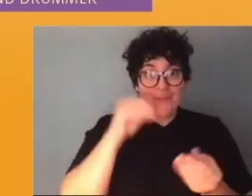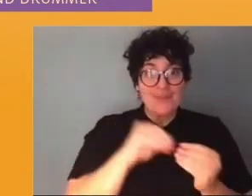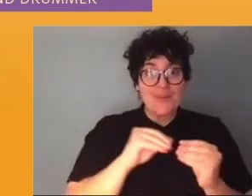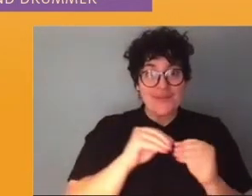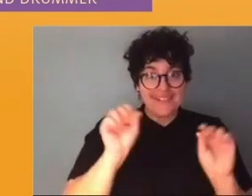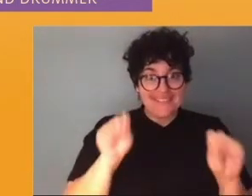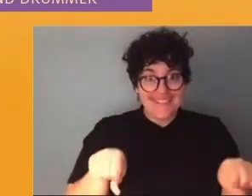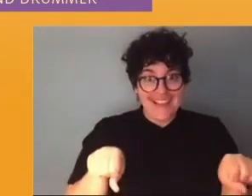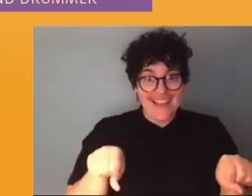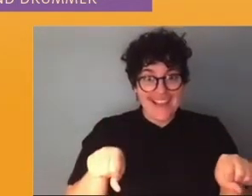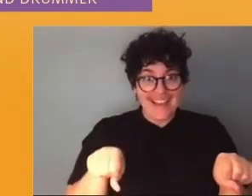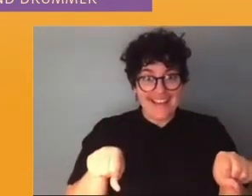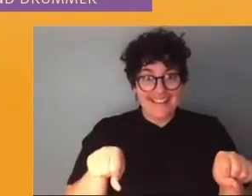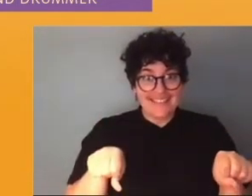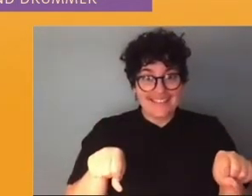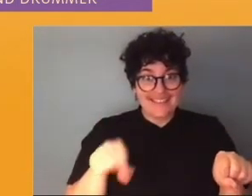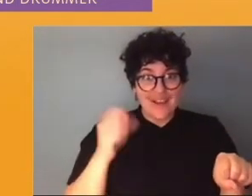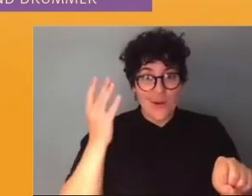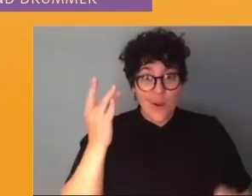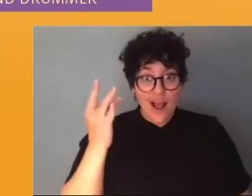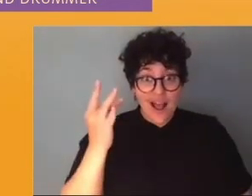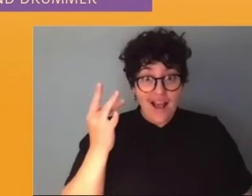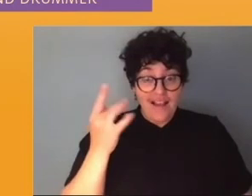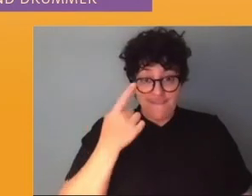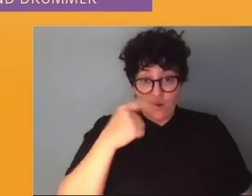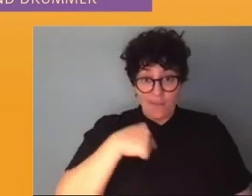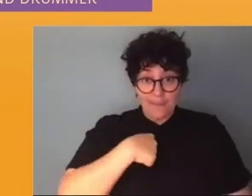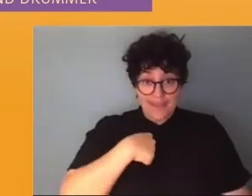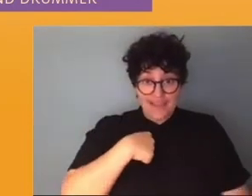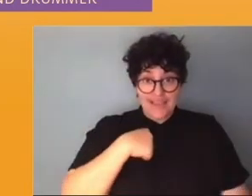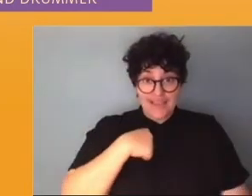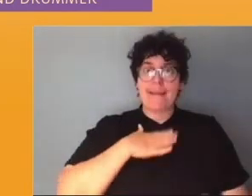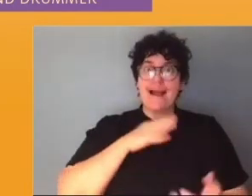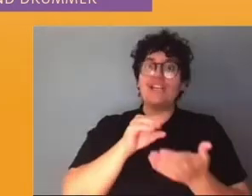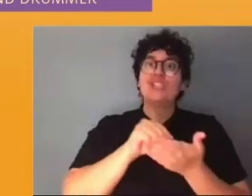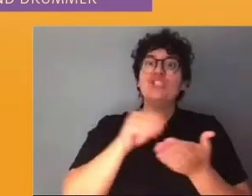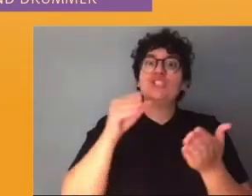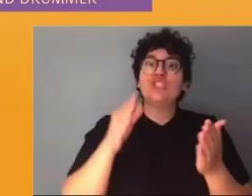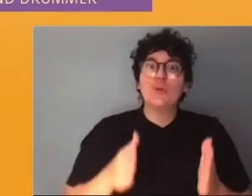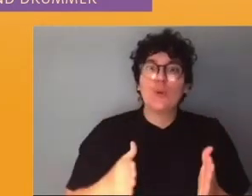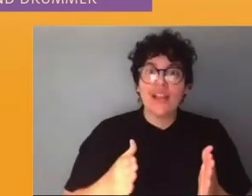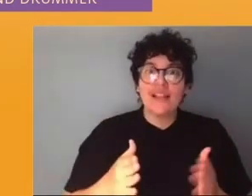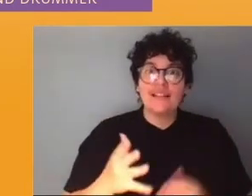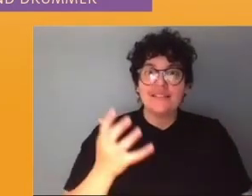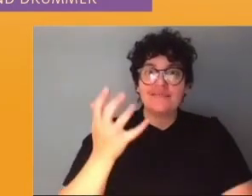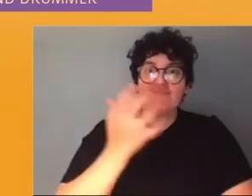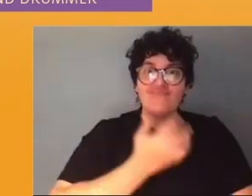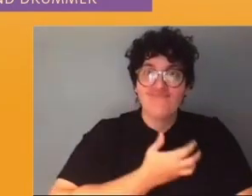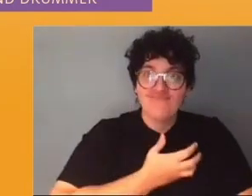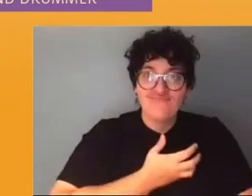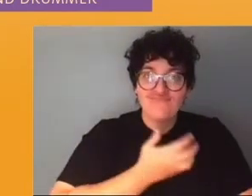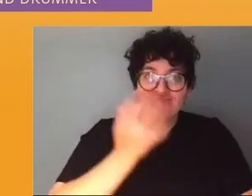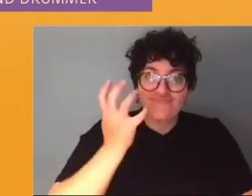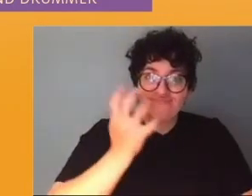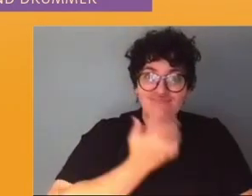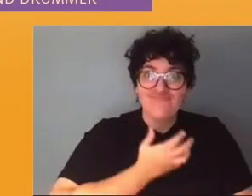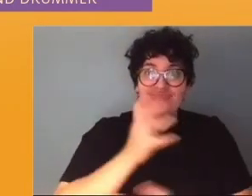eso viene de mis estudiantes. Los estudiantes me están enseñando siempre